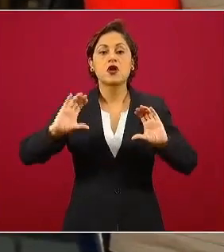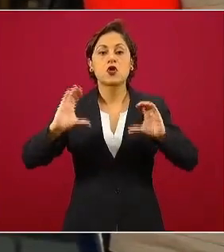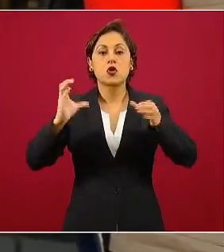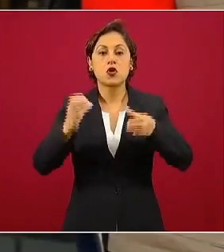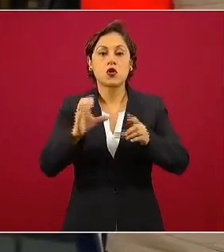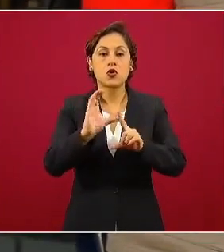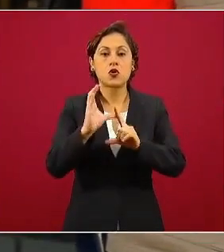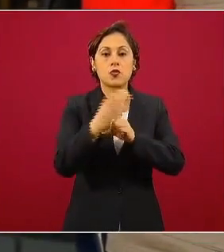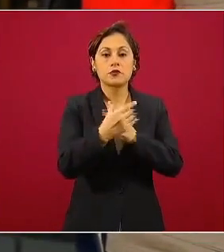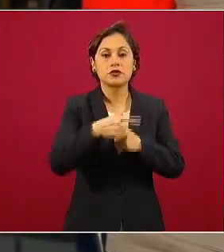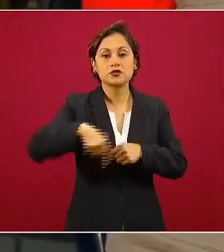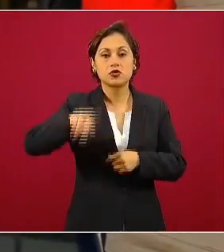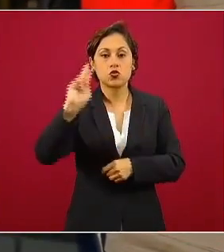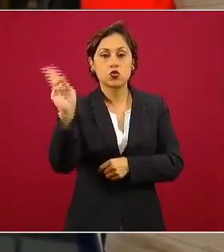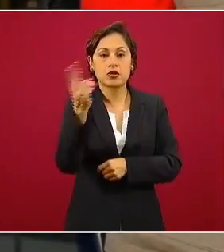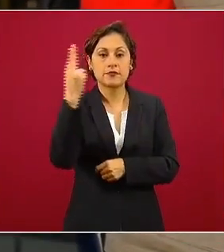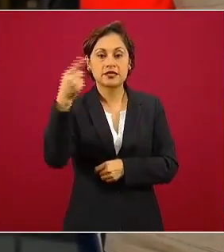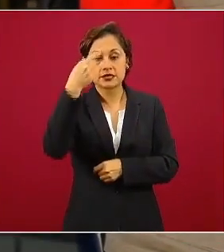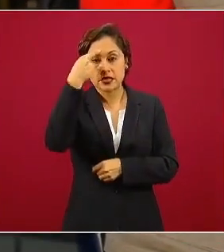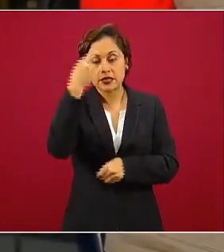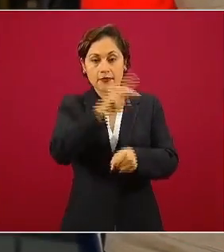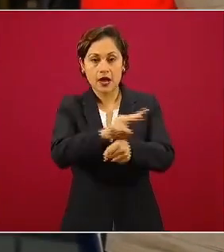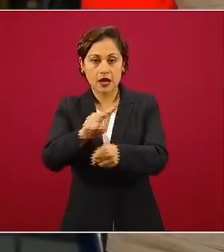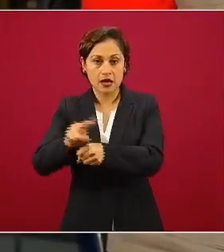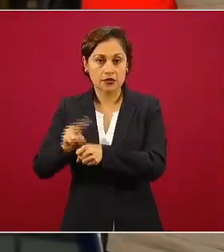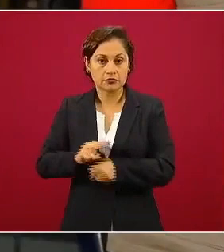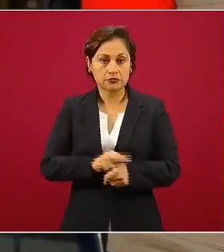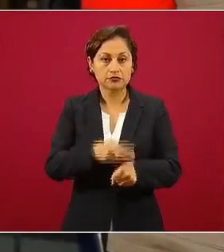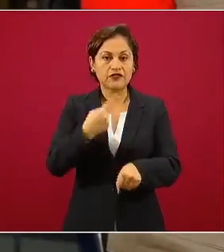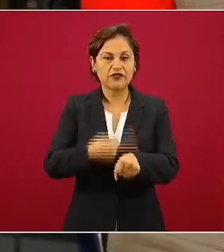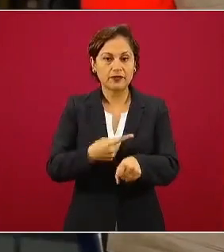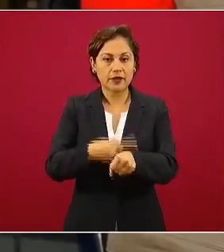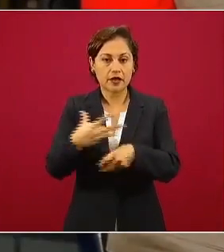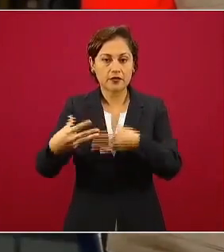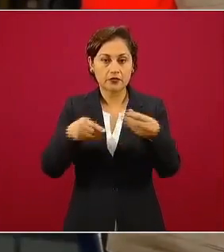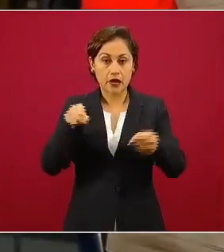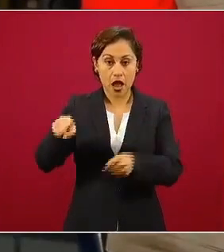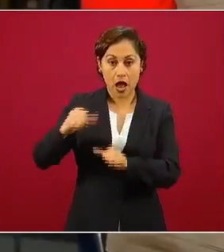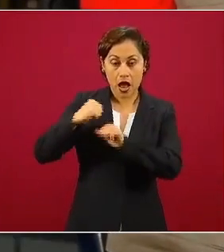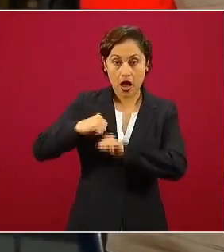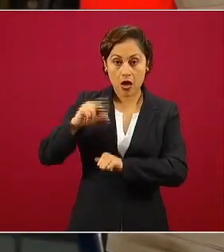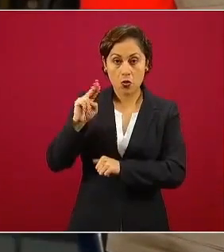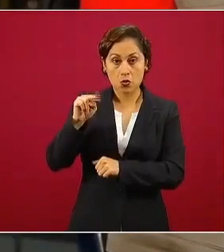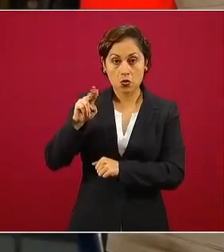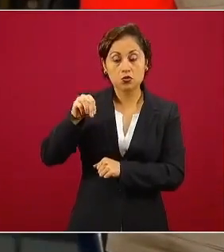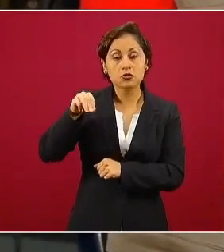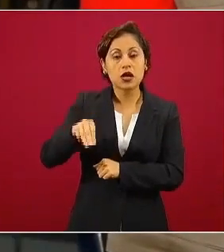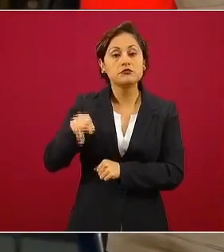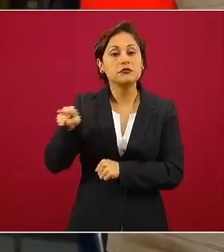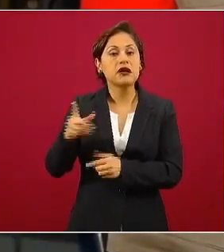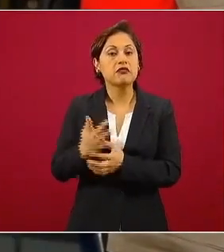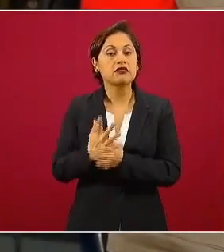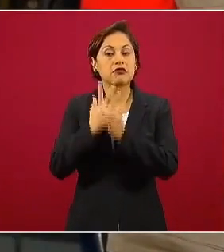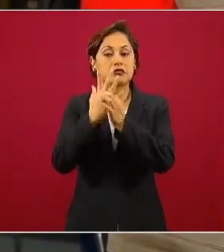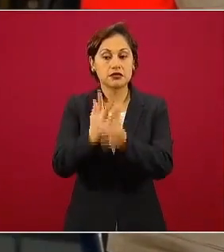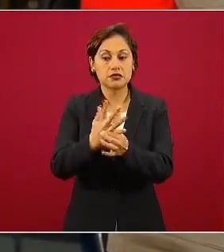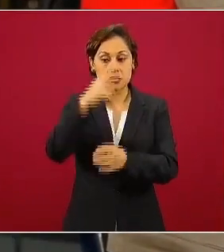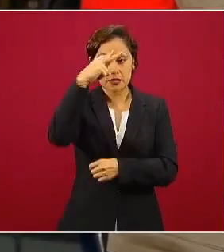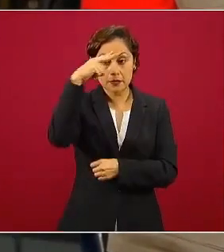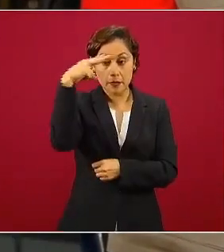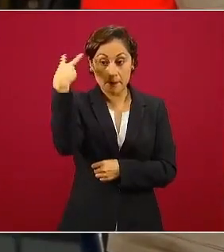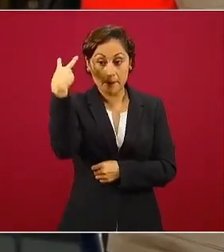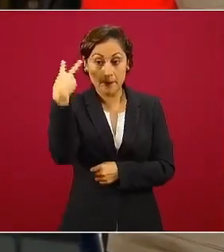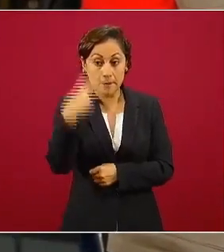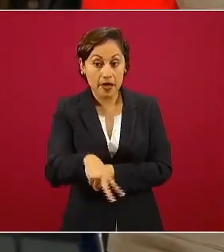para seguimiento de la epidemia del COVID en la UNAM dicen que México debe prepararse para